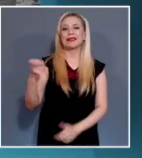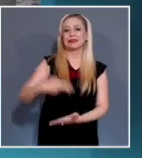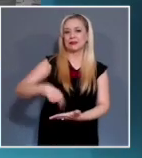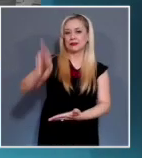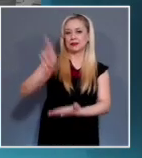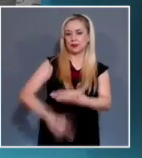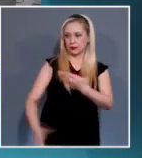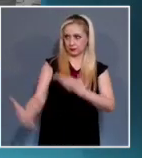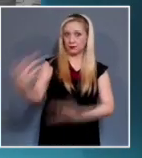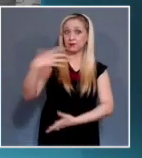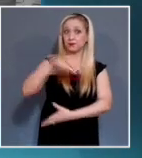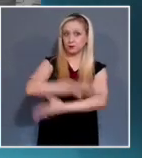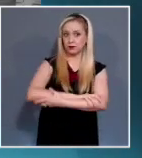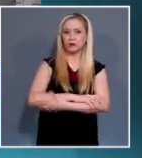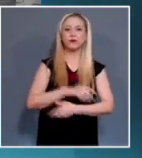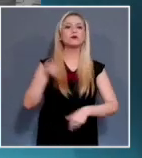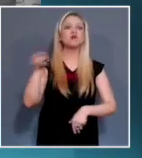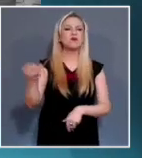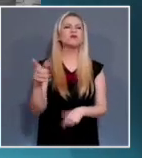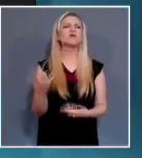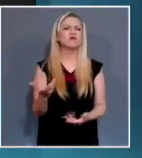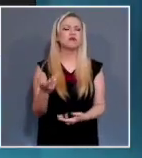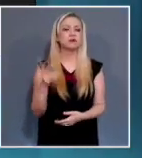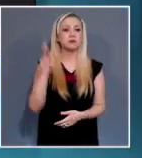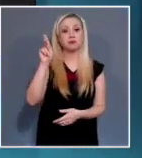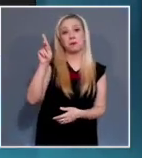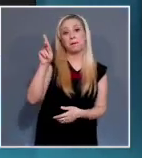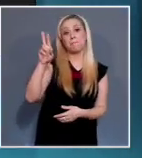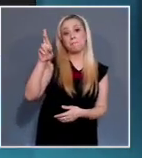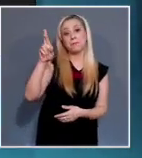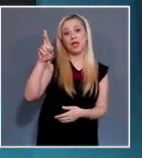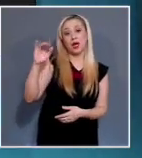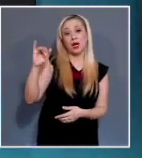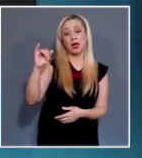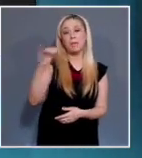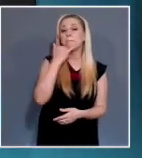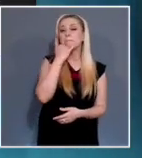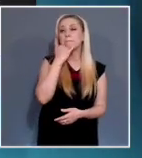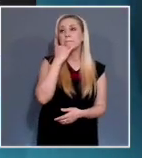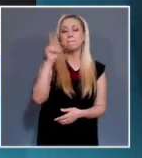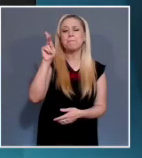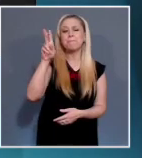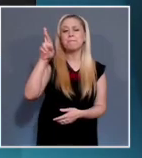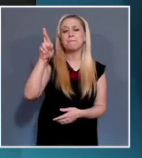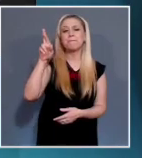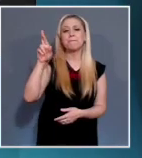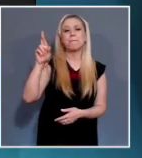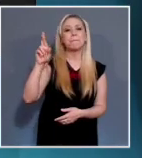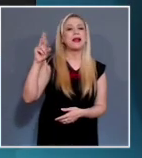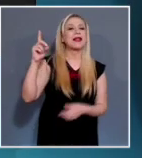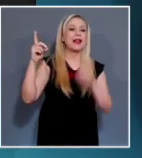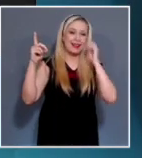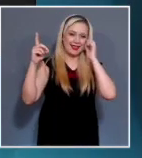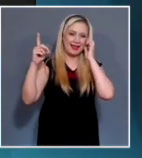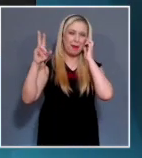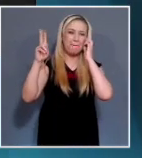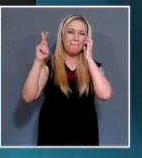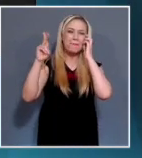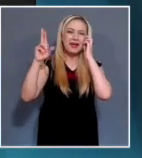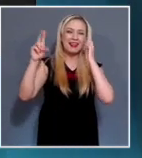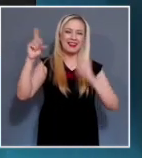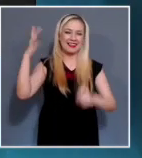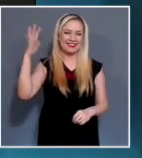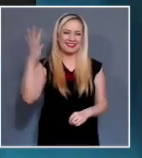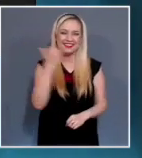académica con el Partido de la Revolución Democrática. Enfrentar temas como la delincuencia organizada, enfrentar temas como